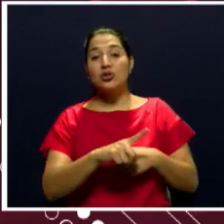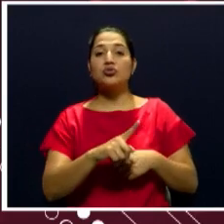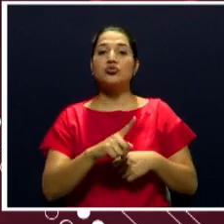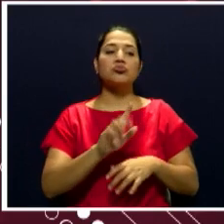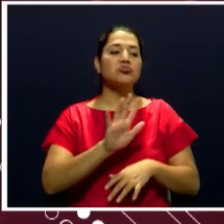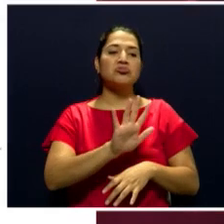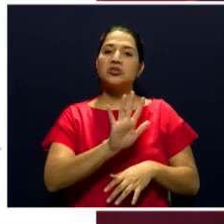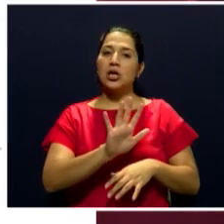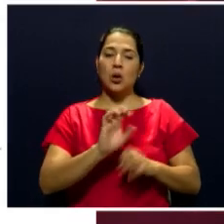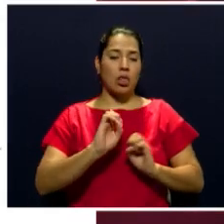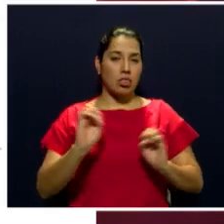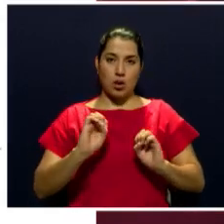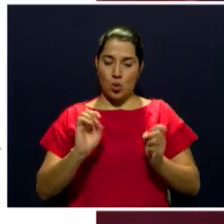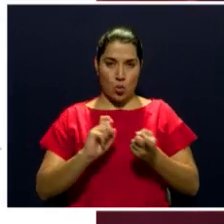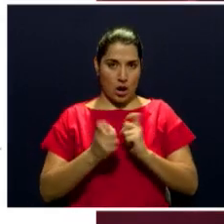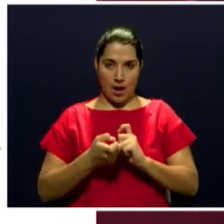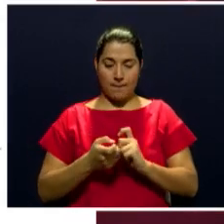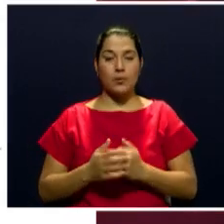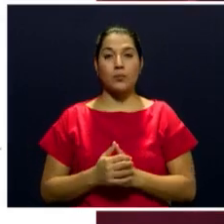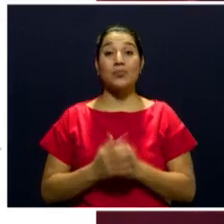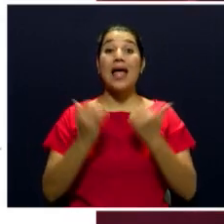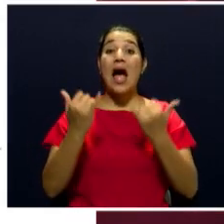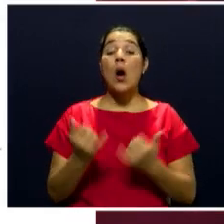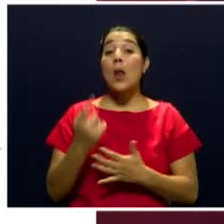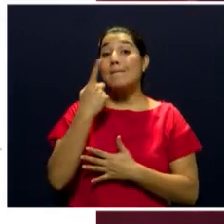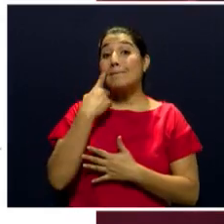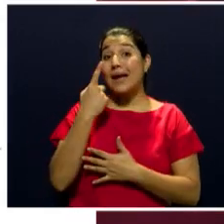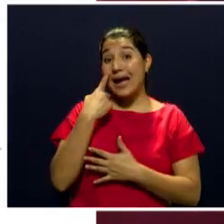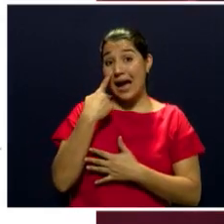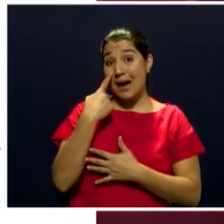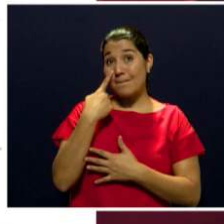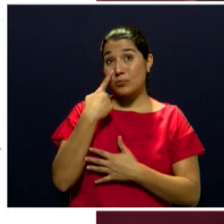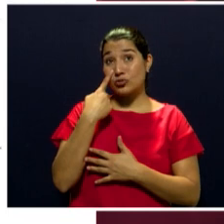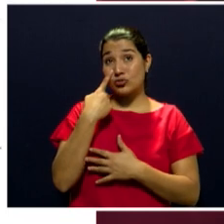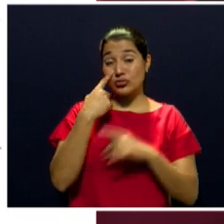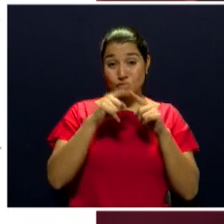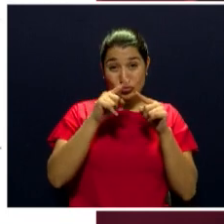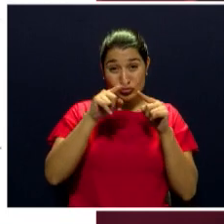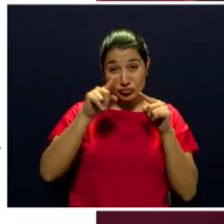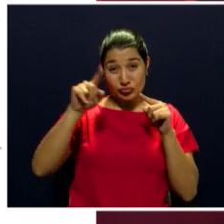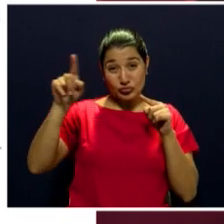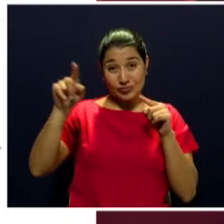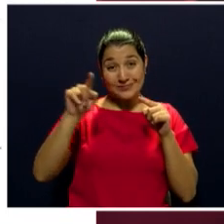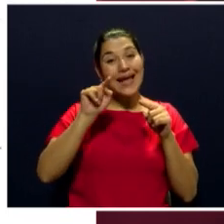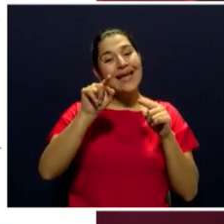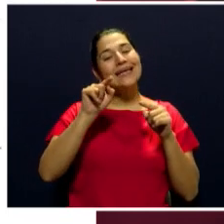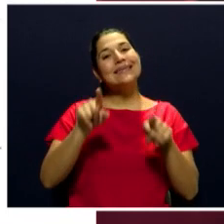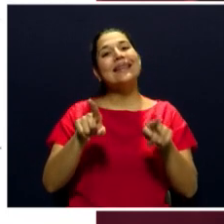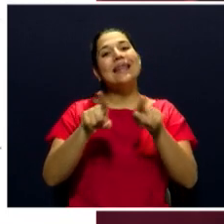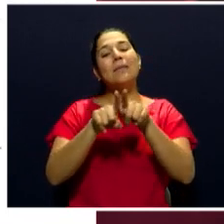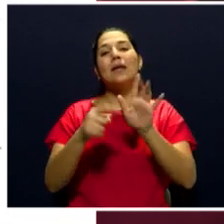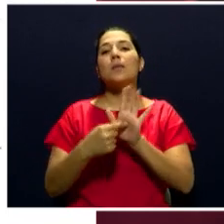mayor variación. Vamos ahora a observar la pantalla 1.1, que también